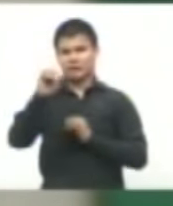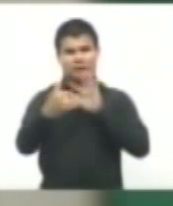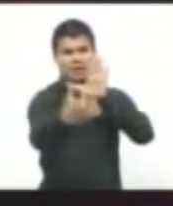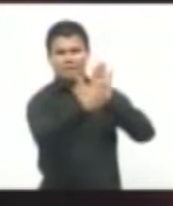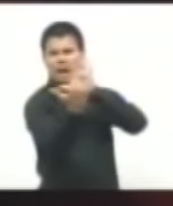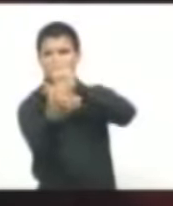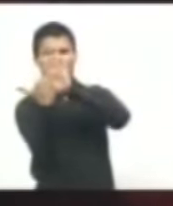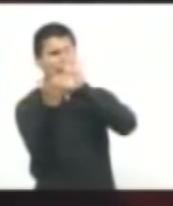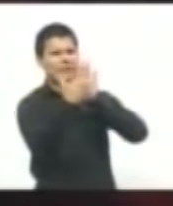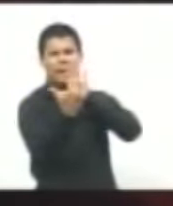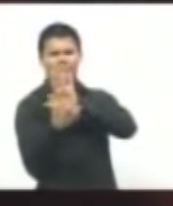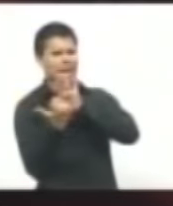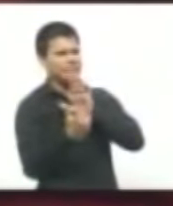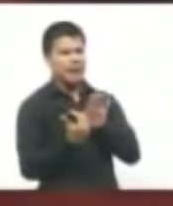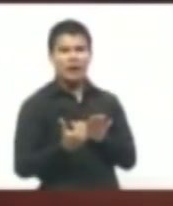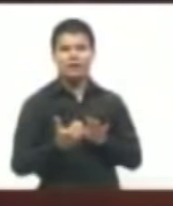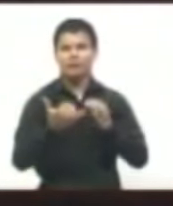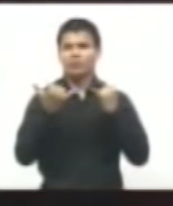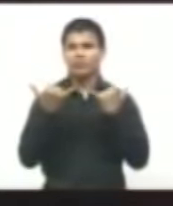de Periodistas, en Colombia el